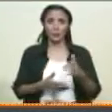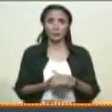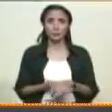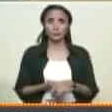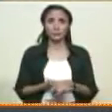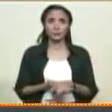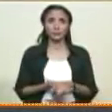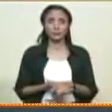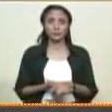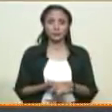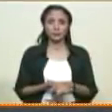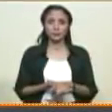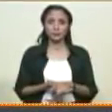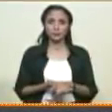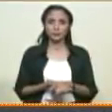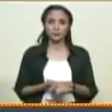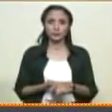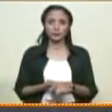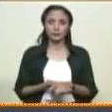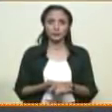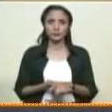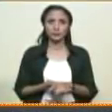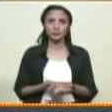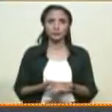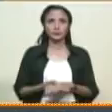en la anarquía.